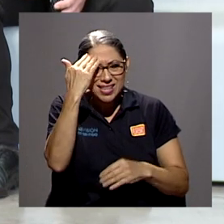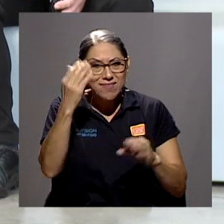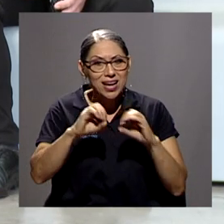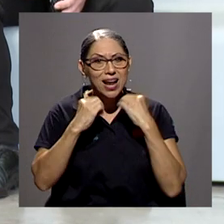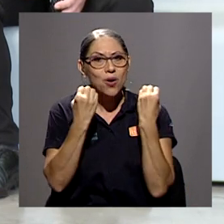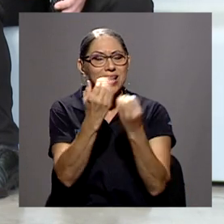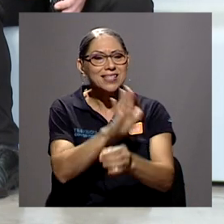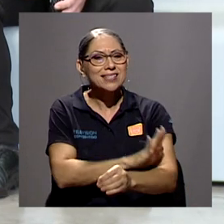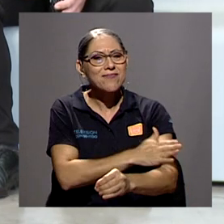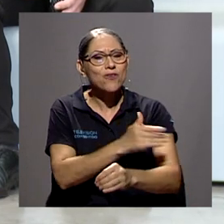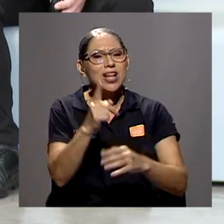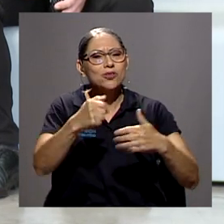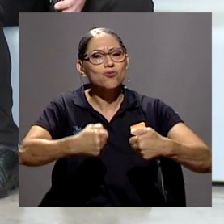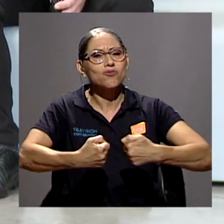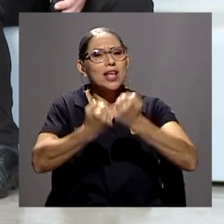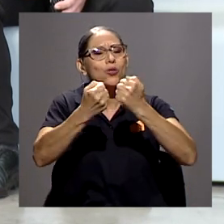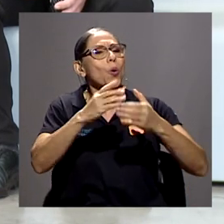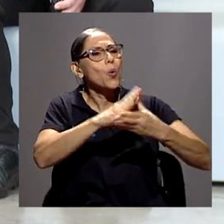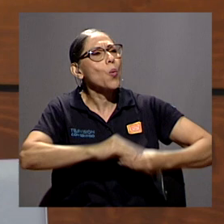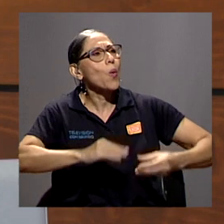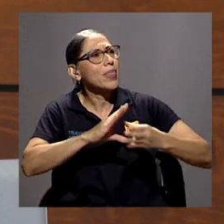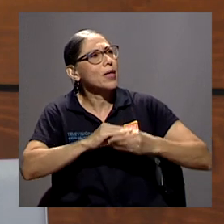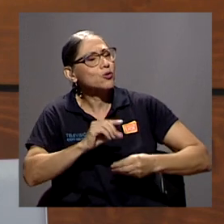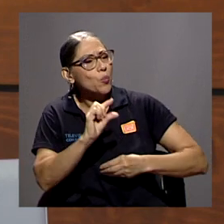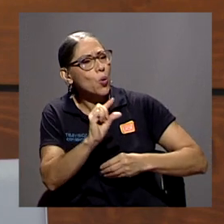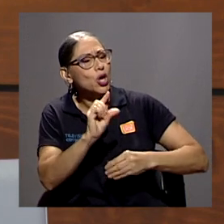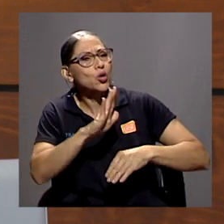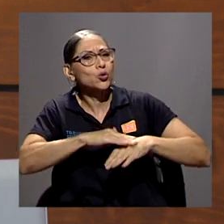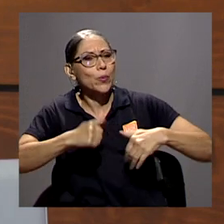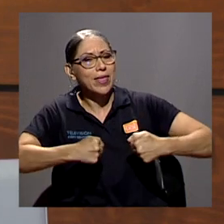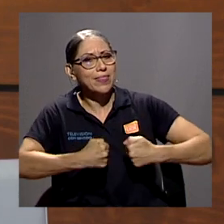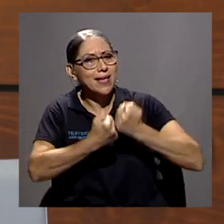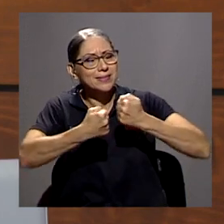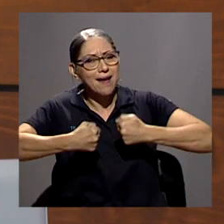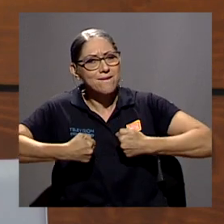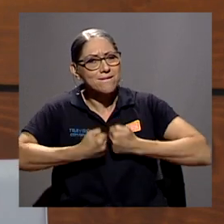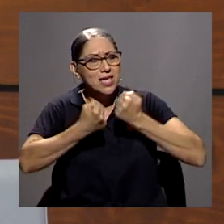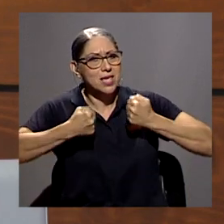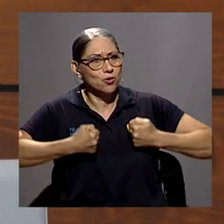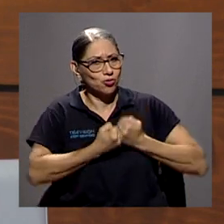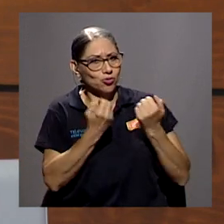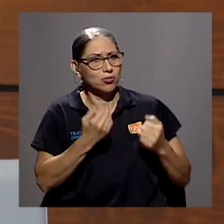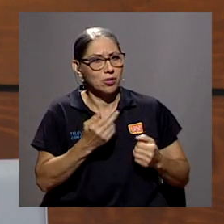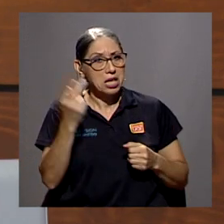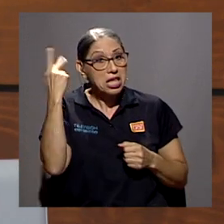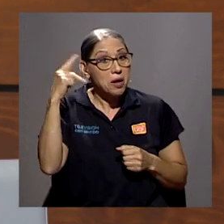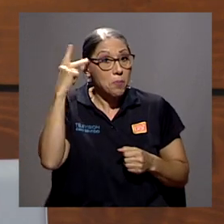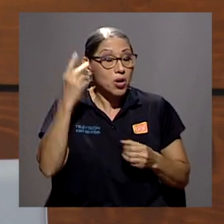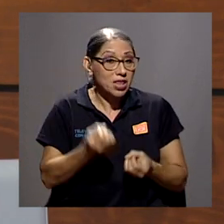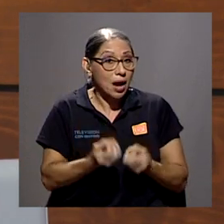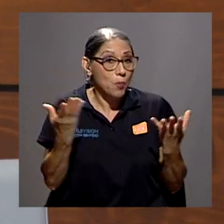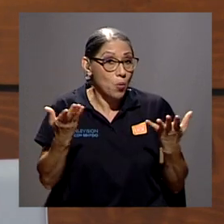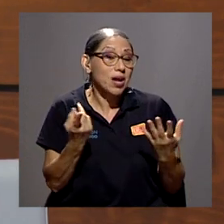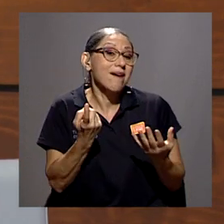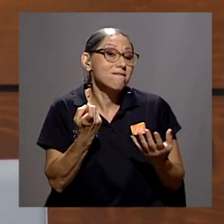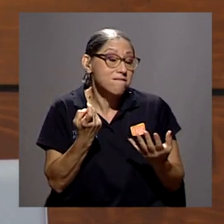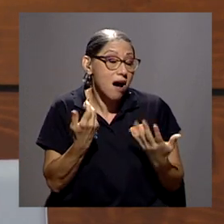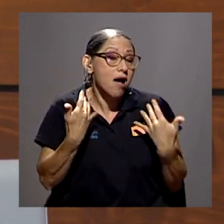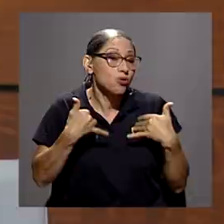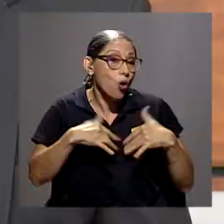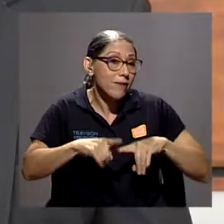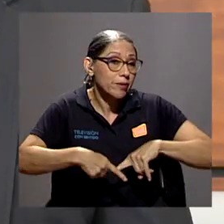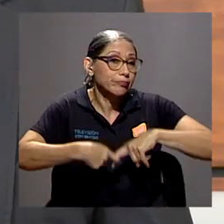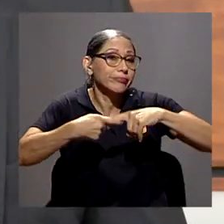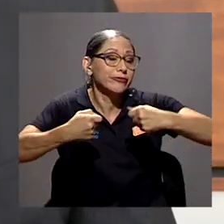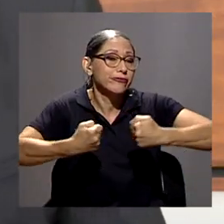reto cuéntenos un poquito esos desafíos que ha tenido que enfrentar y qué bueno creo que en política pública todavía nos quedan grandes retos